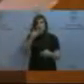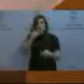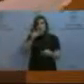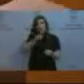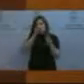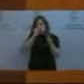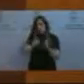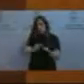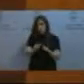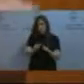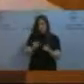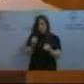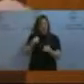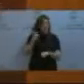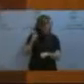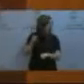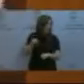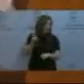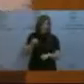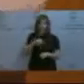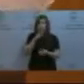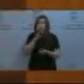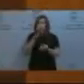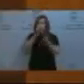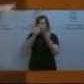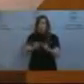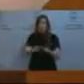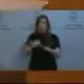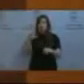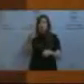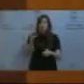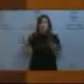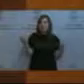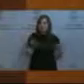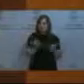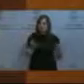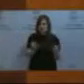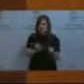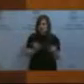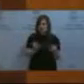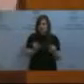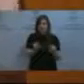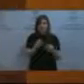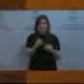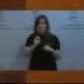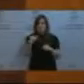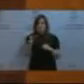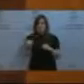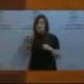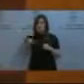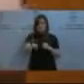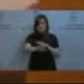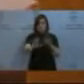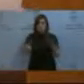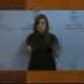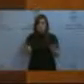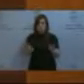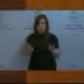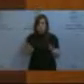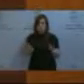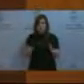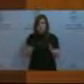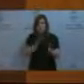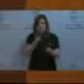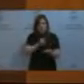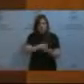informe, aunque no le haga caso, este informe forense. Simplemente lo ha obviado en su totalidad. No le genera